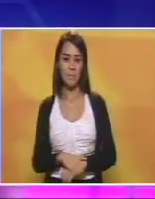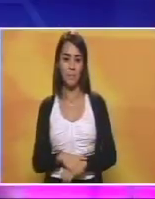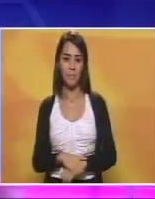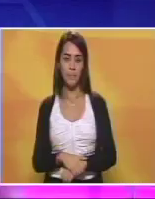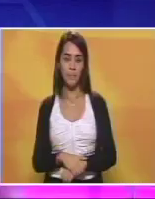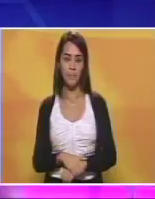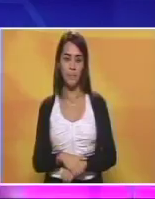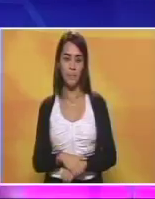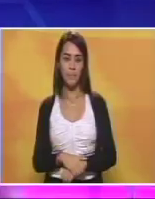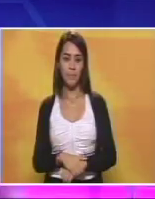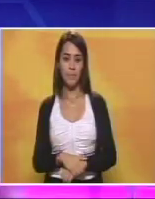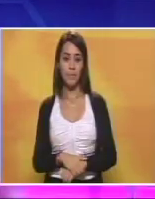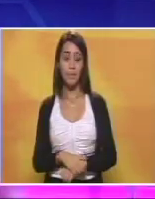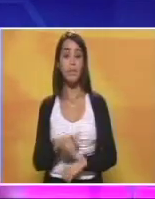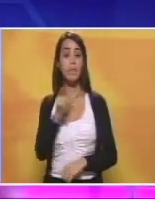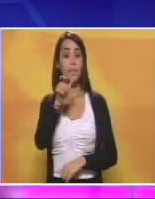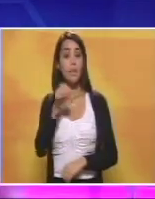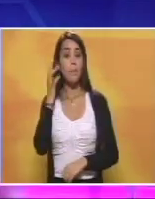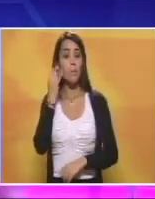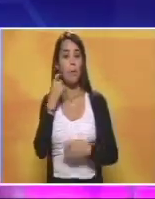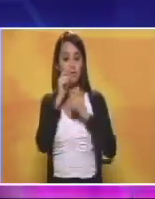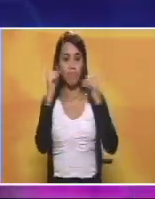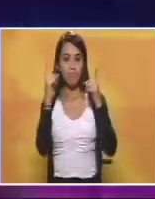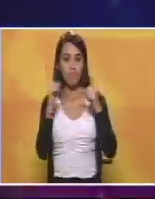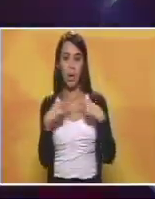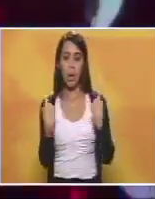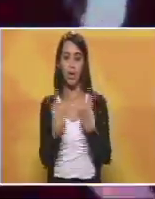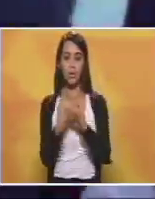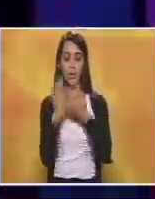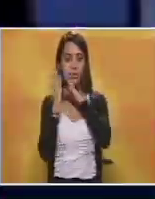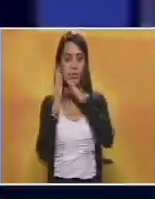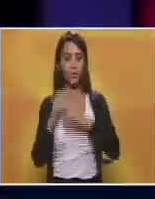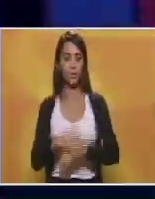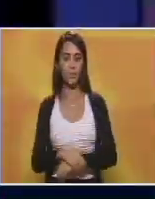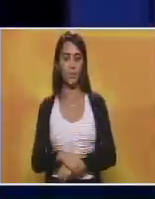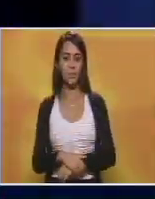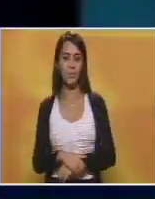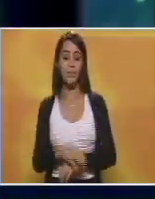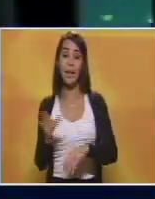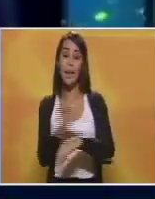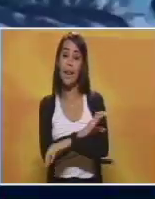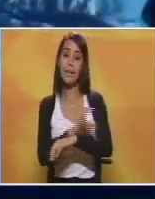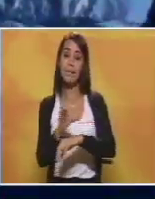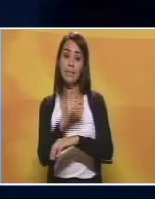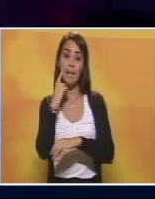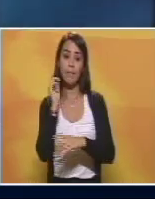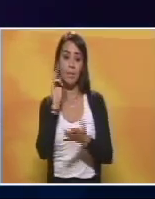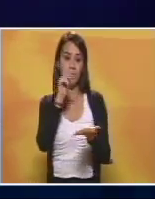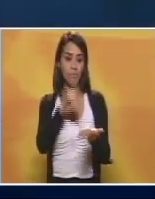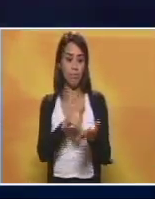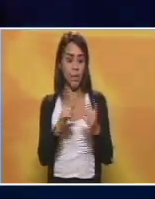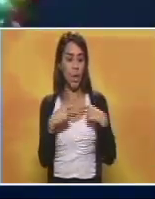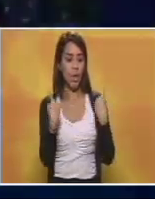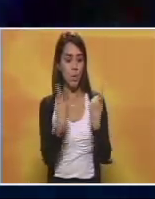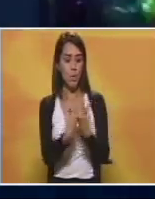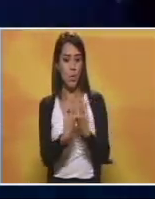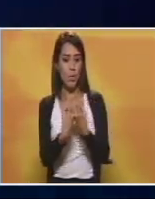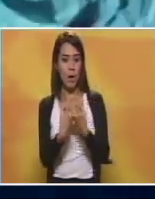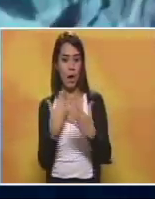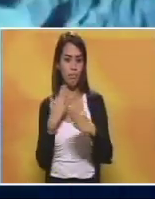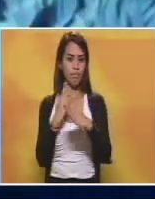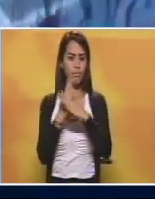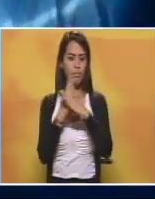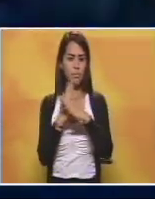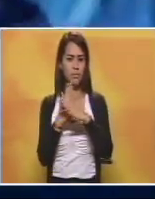y miley cyrus sorprendió a jimmy kimmel en su habitación la cantante irrumpió en el cuarto del presentador a la mitad de la noche